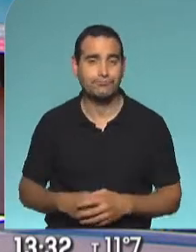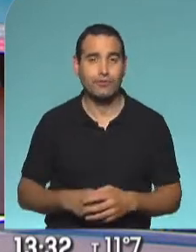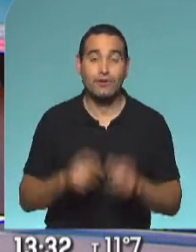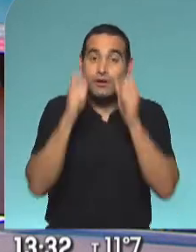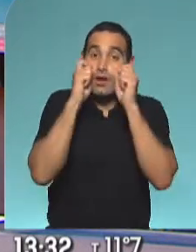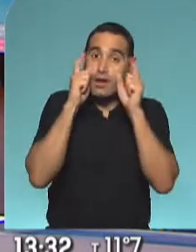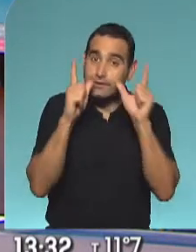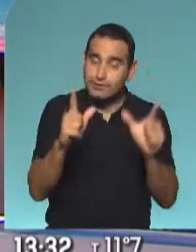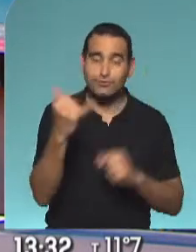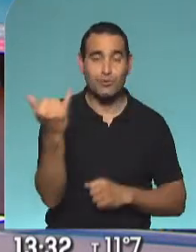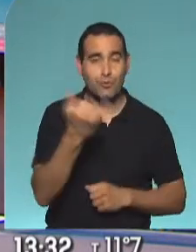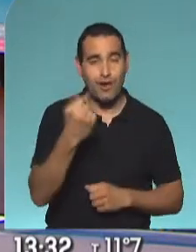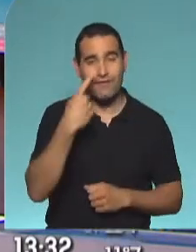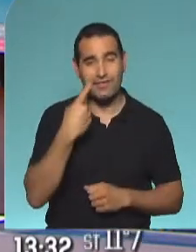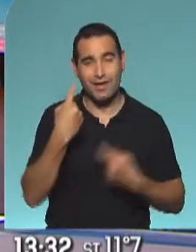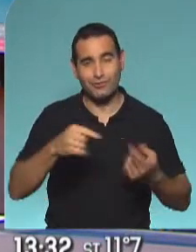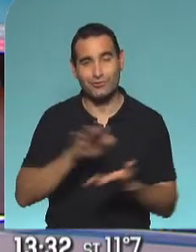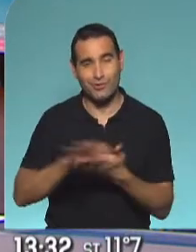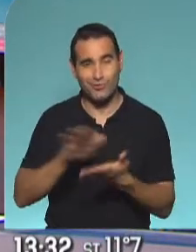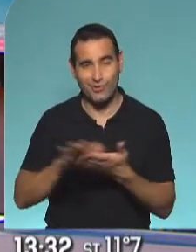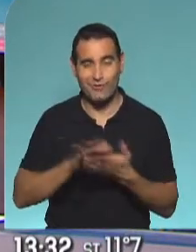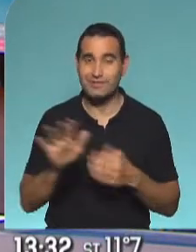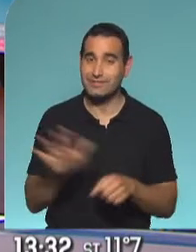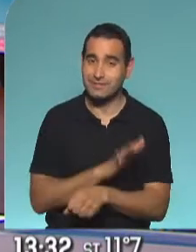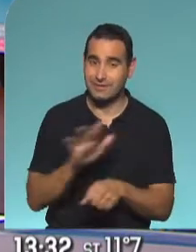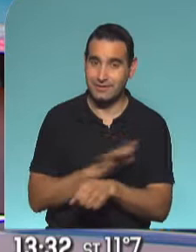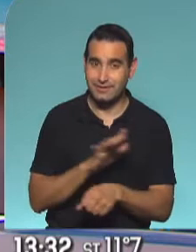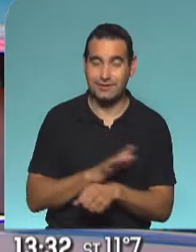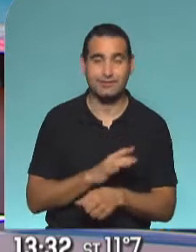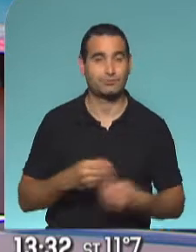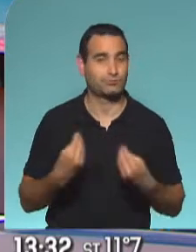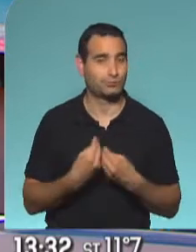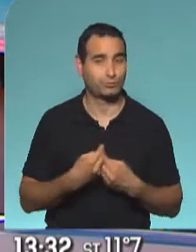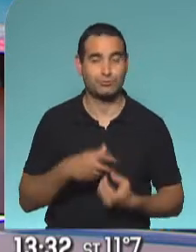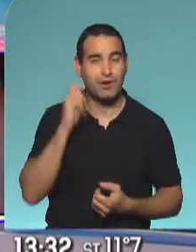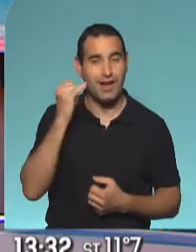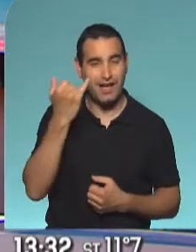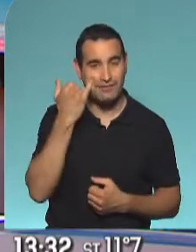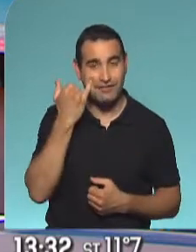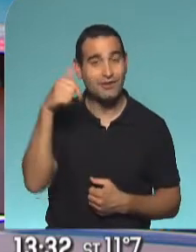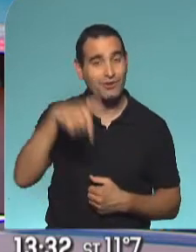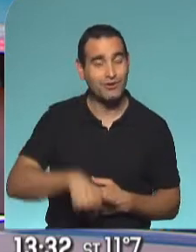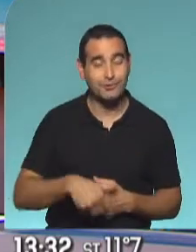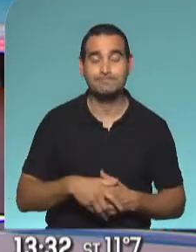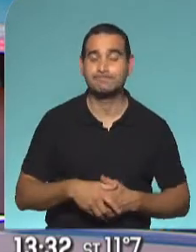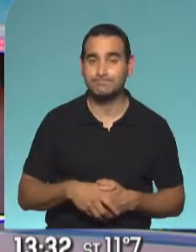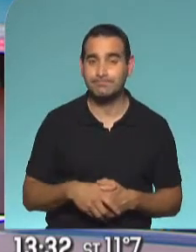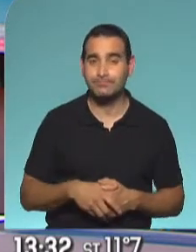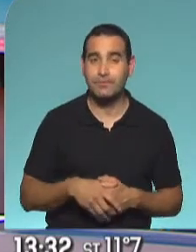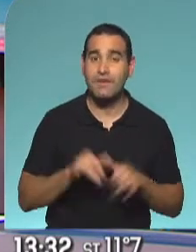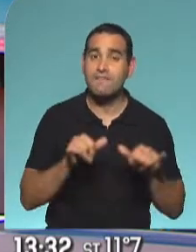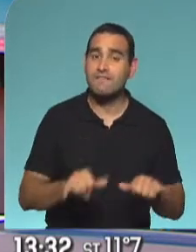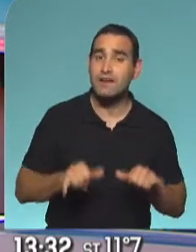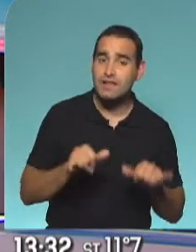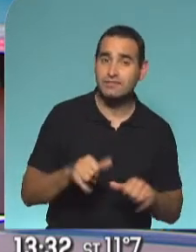Atención, atención, es jueves, día de estrenos, día de cine, cine, cine y más cine para Gaby Radich en el día de hoy, desde Venecia